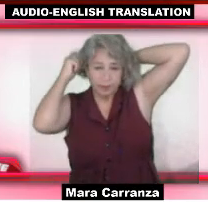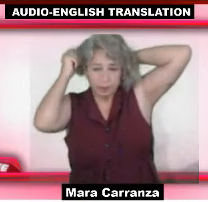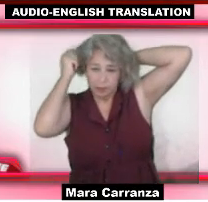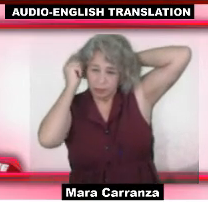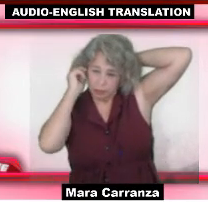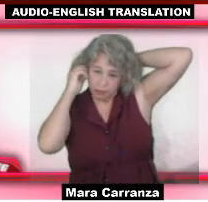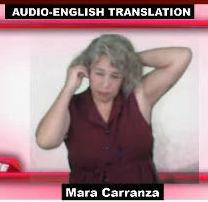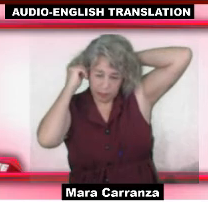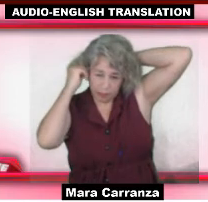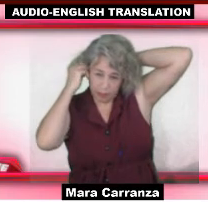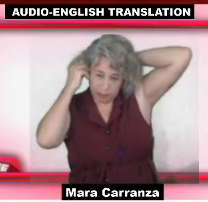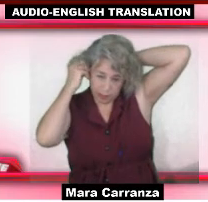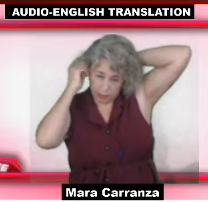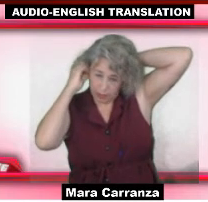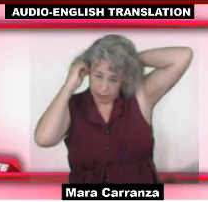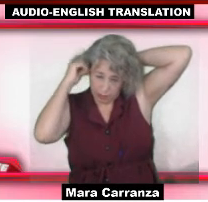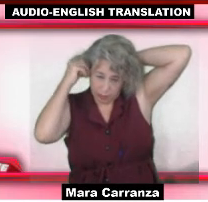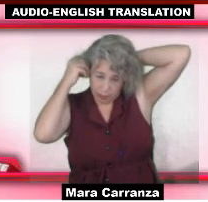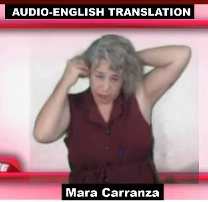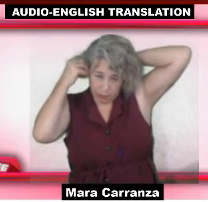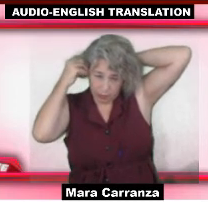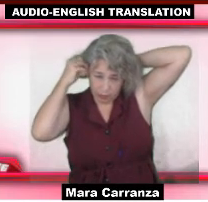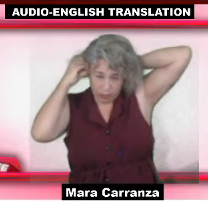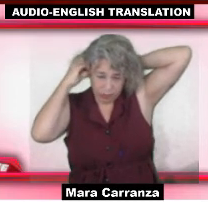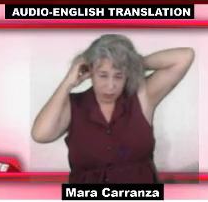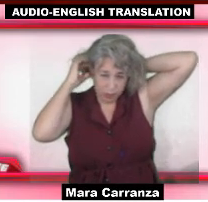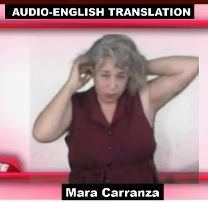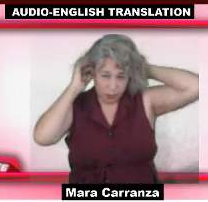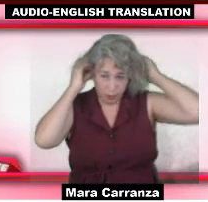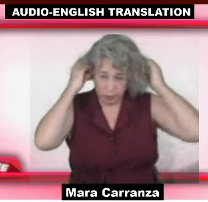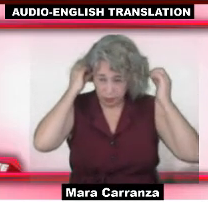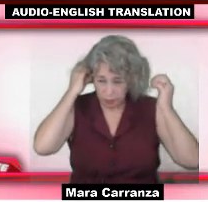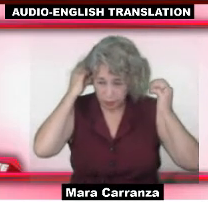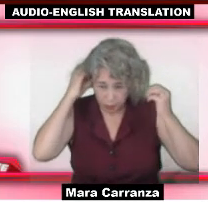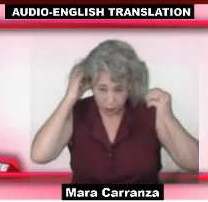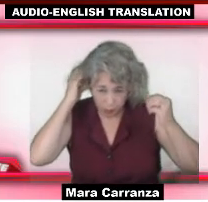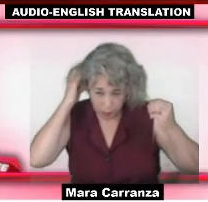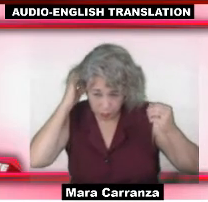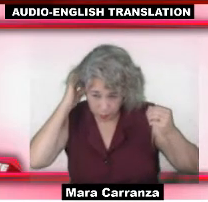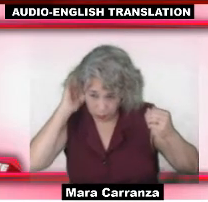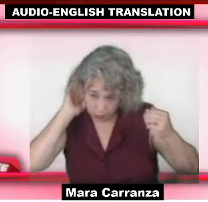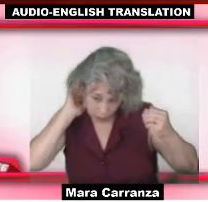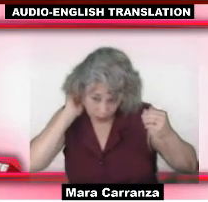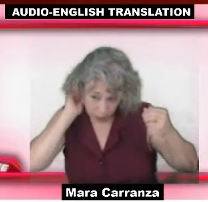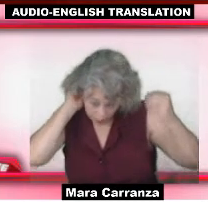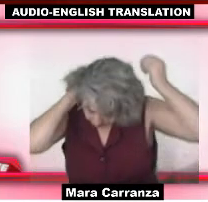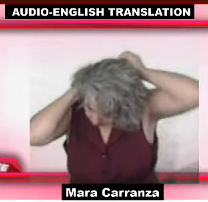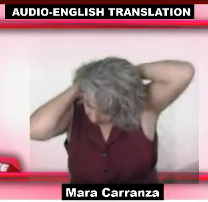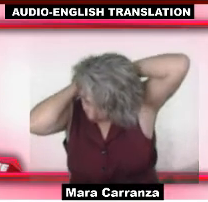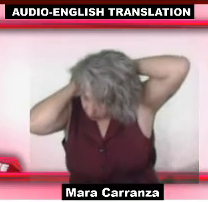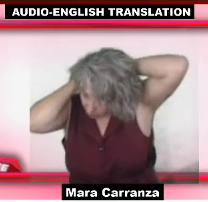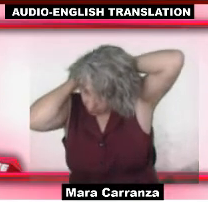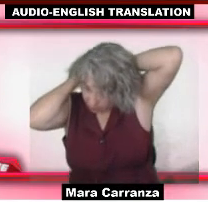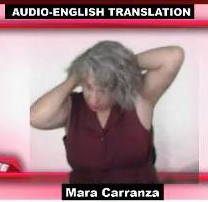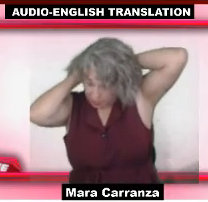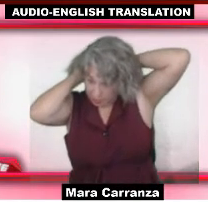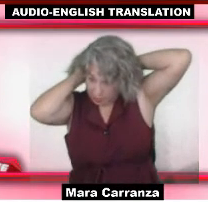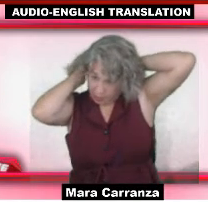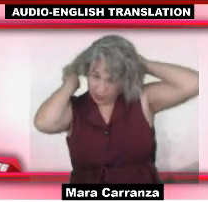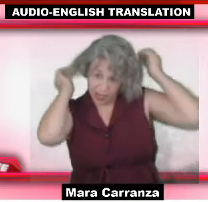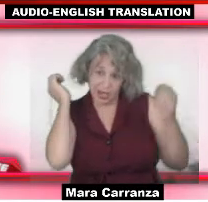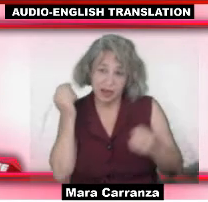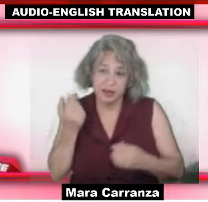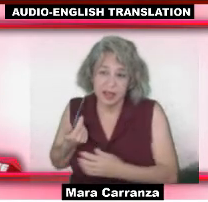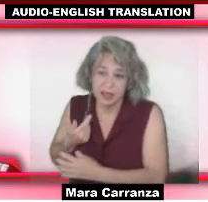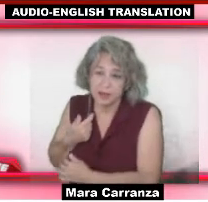está Marco Rubio. Dice, la batalla contra el dumping comenzó hace décadas, pero en esta etapa final fueron los senadores republicanos por Florida, Marco